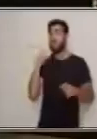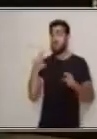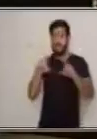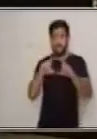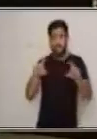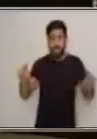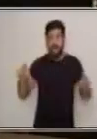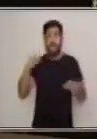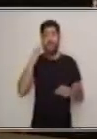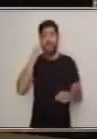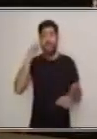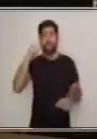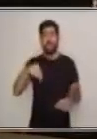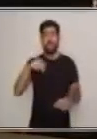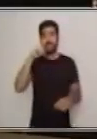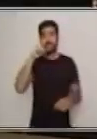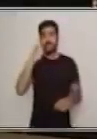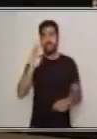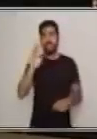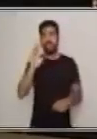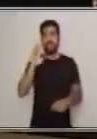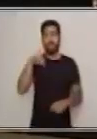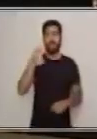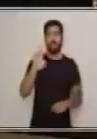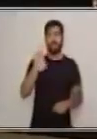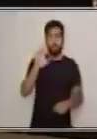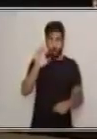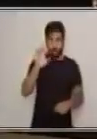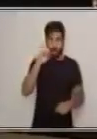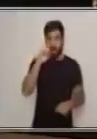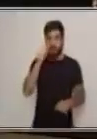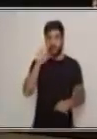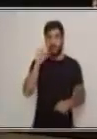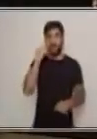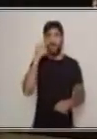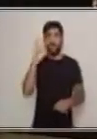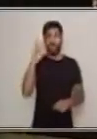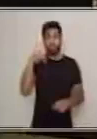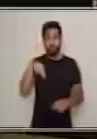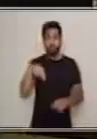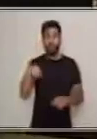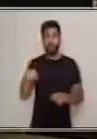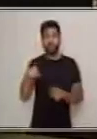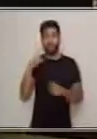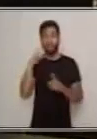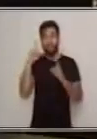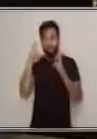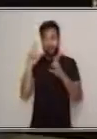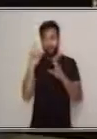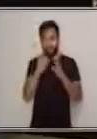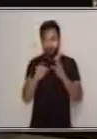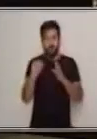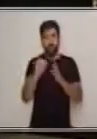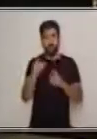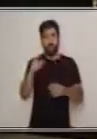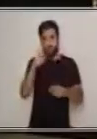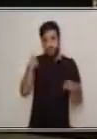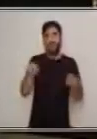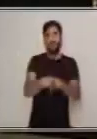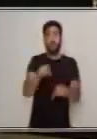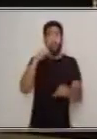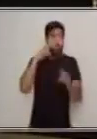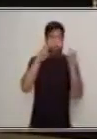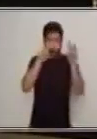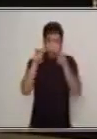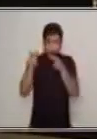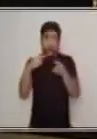interpretación de imágenes. Me imagino que tú en casa contaste una historia